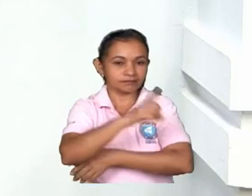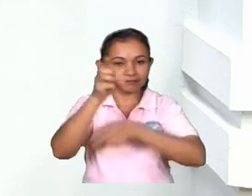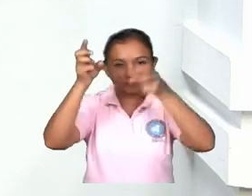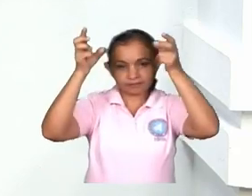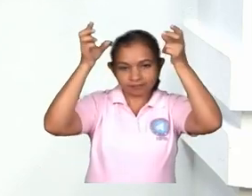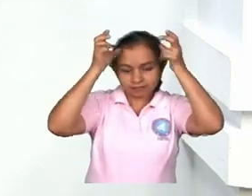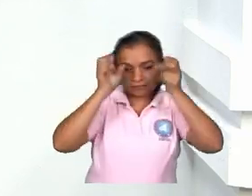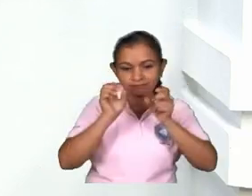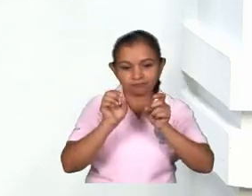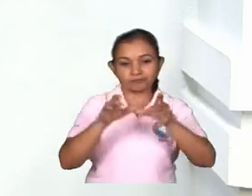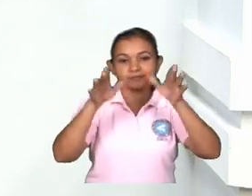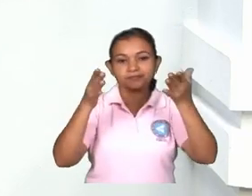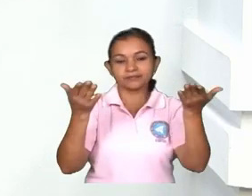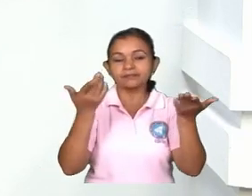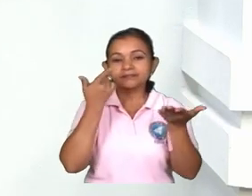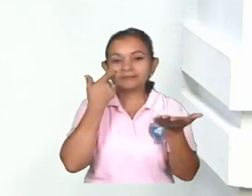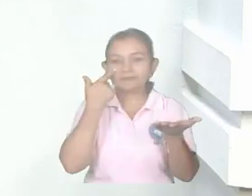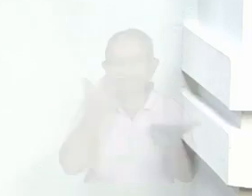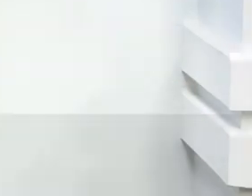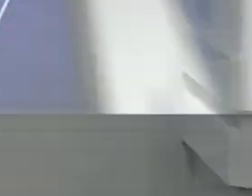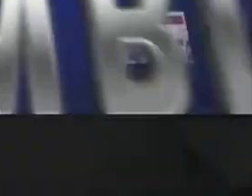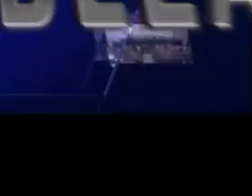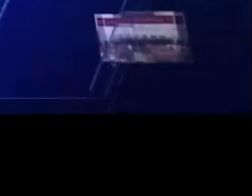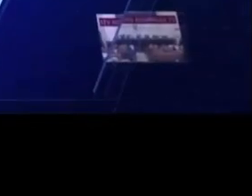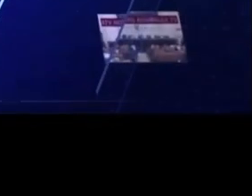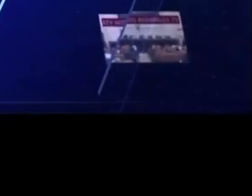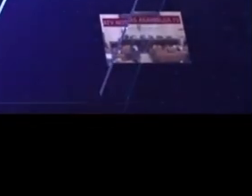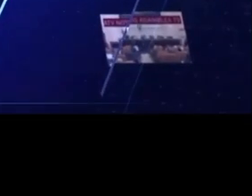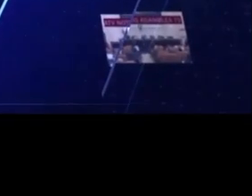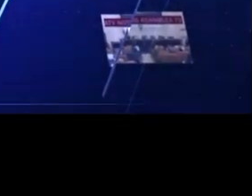Reyes Magos. Veamos.